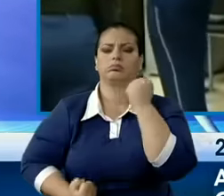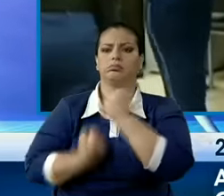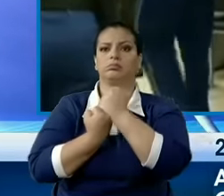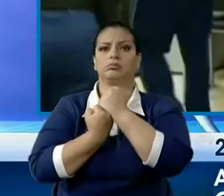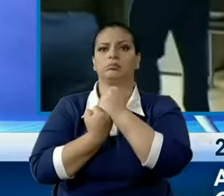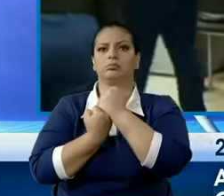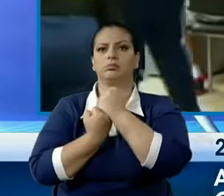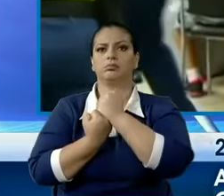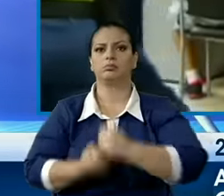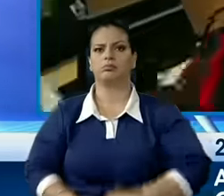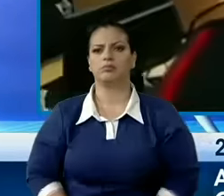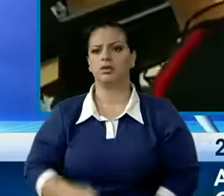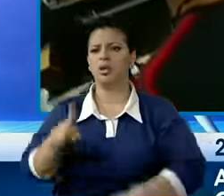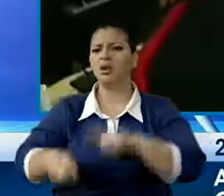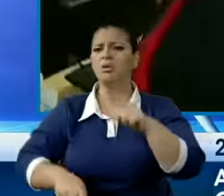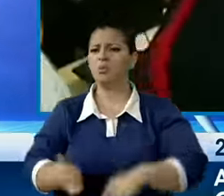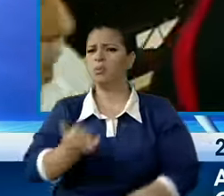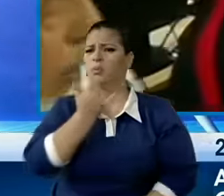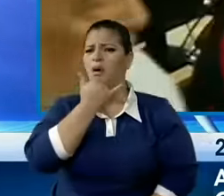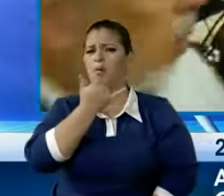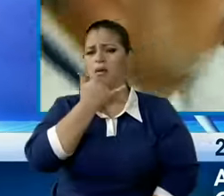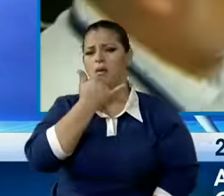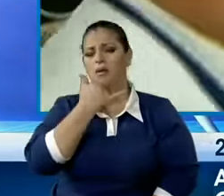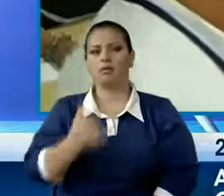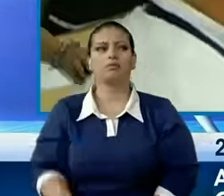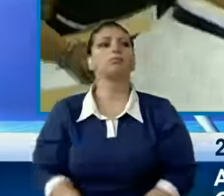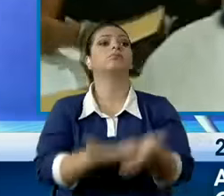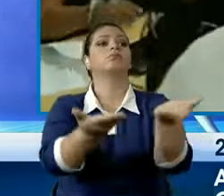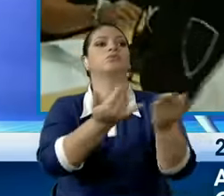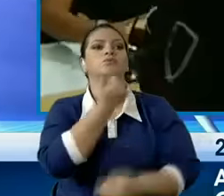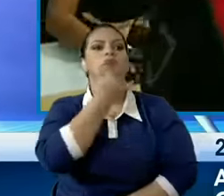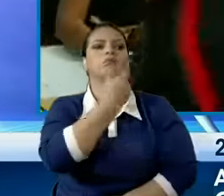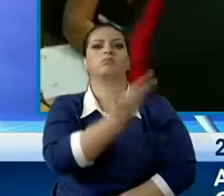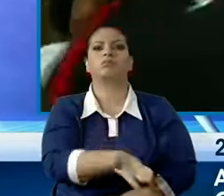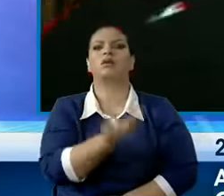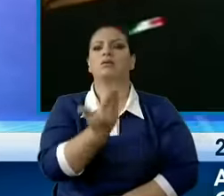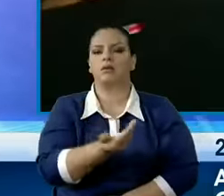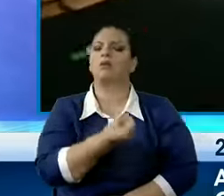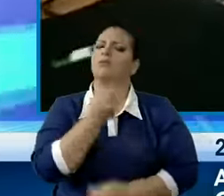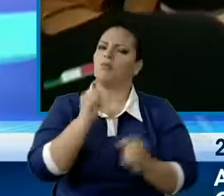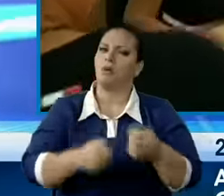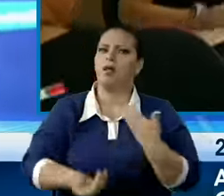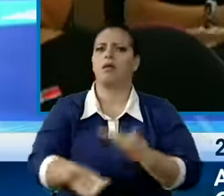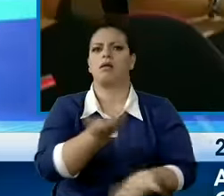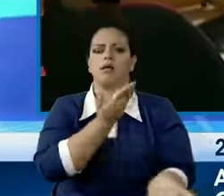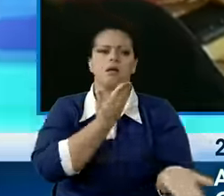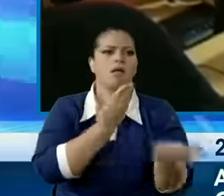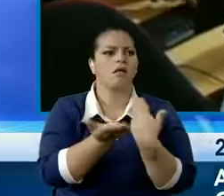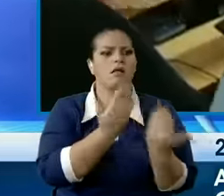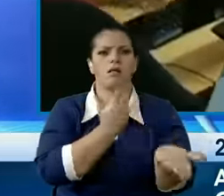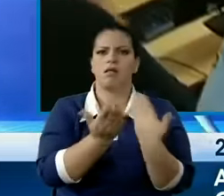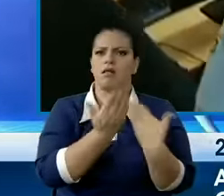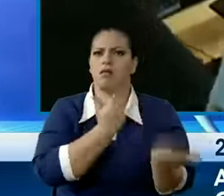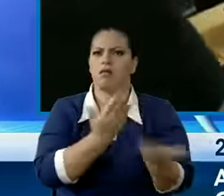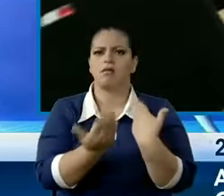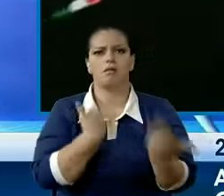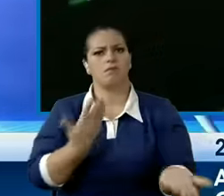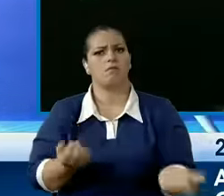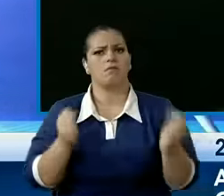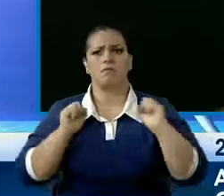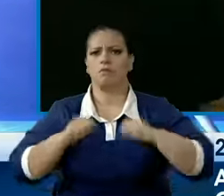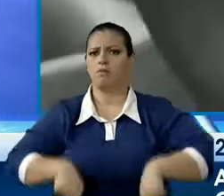medios para poder reclamar. Ahora hay hasta una mediación. Que usted puede ir y reclamar por la